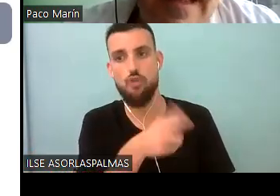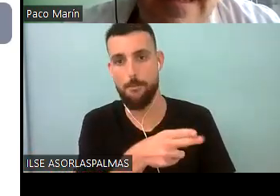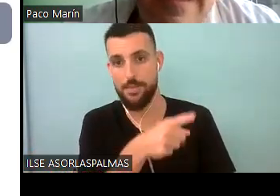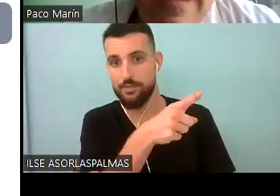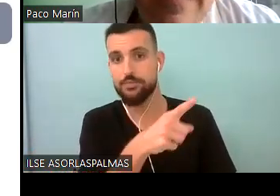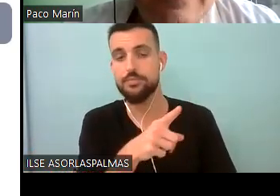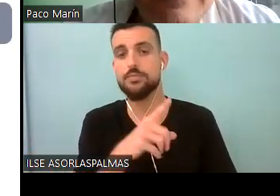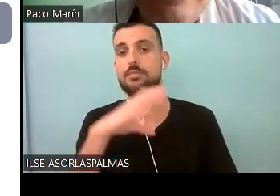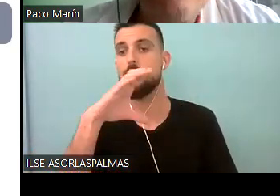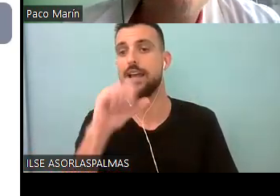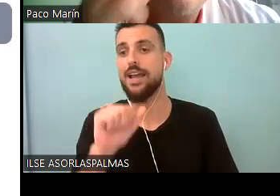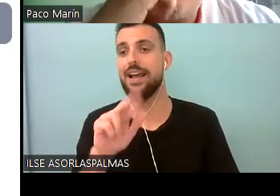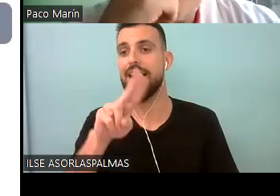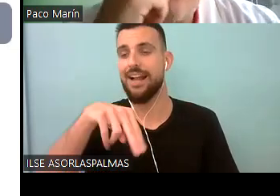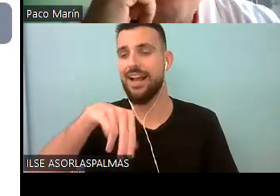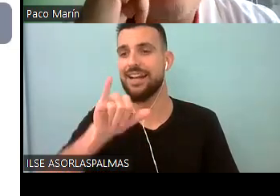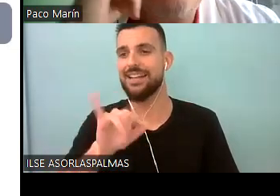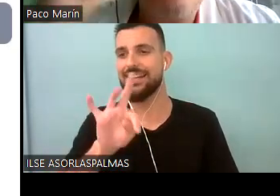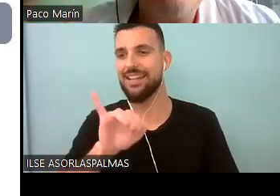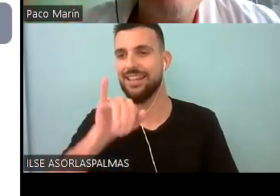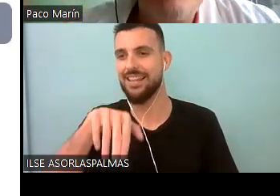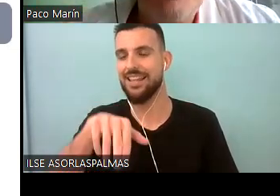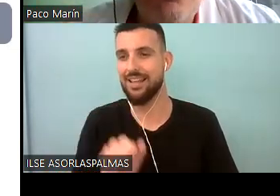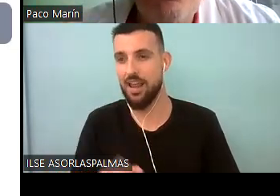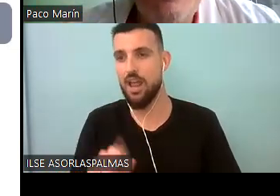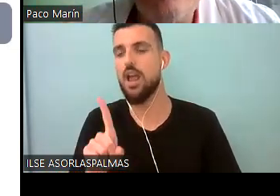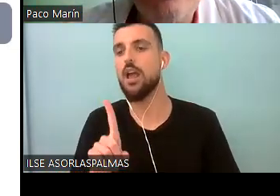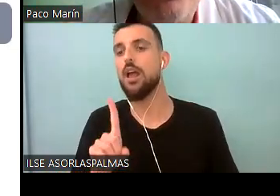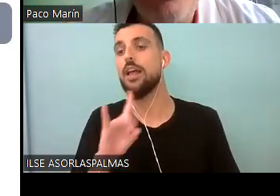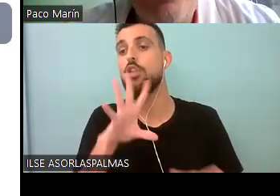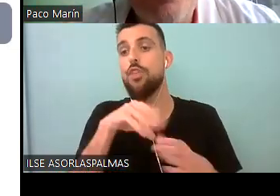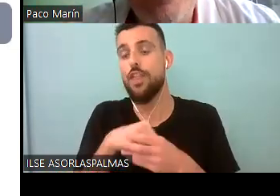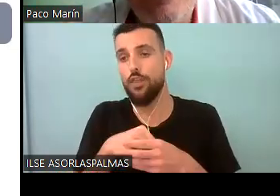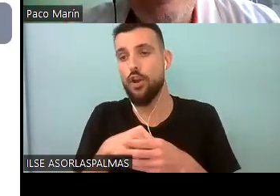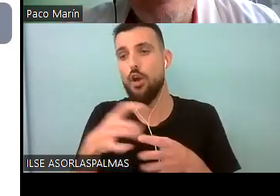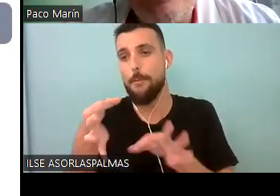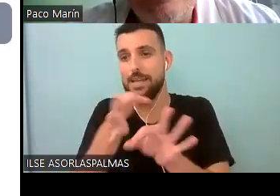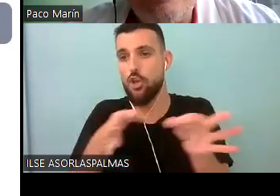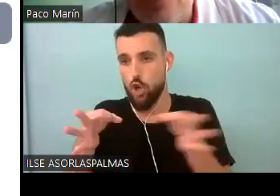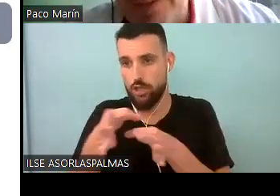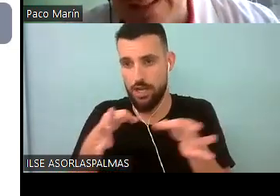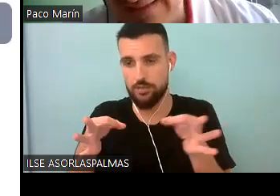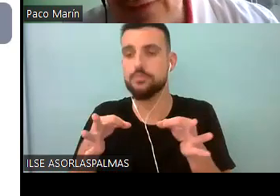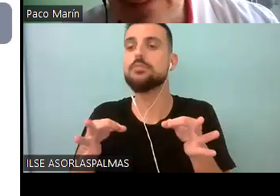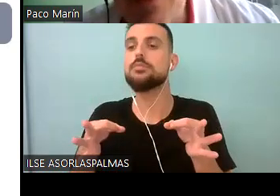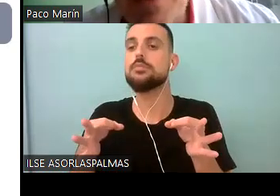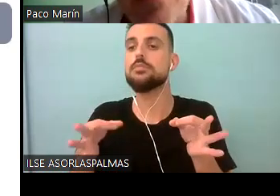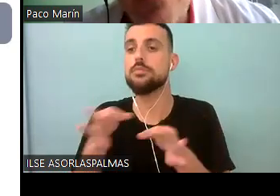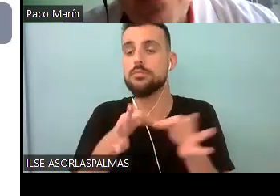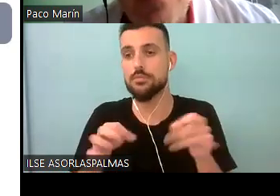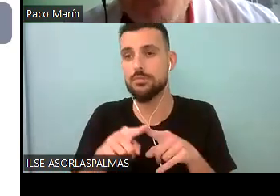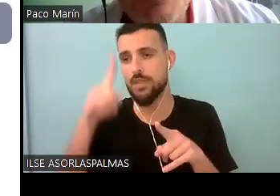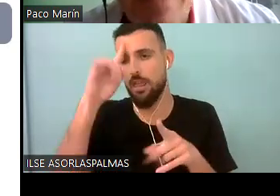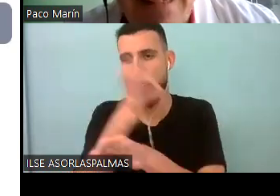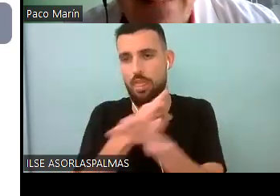la carnitina. La carnitina, recordad que es un cofactor a nivel de las mitocondrias, de donde se produce en la oxidación dentro de la célula,